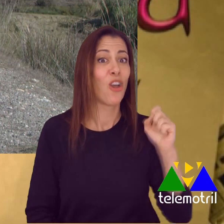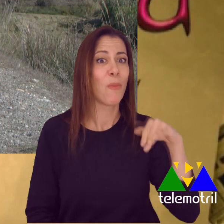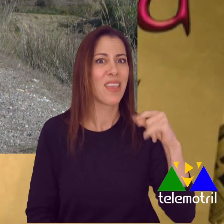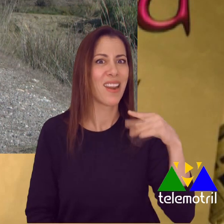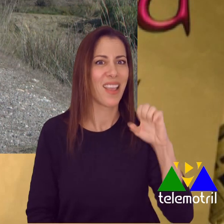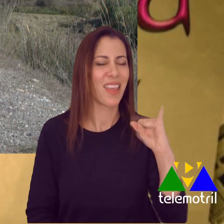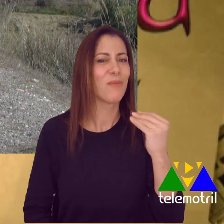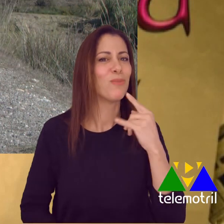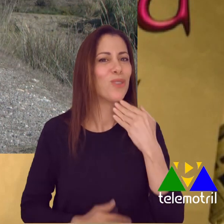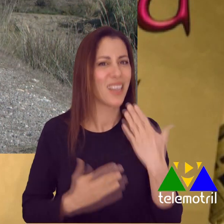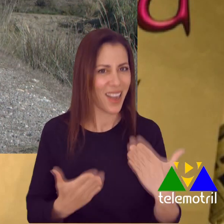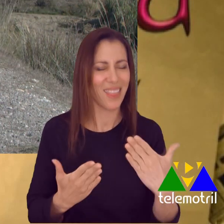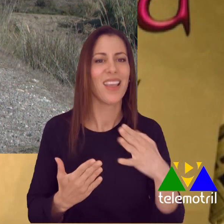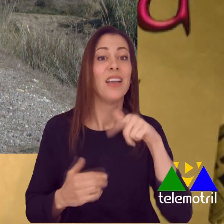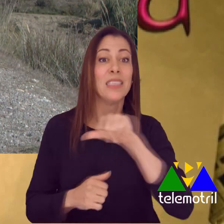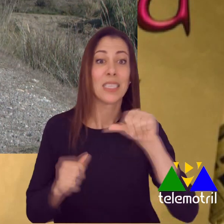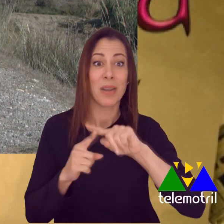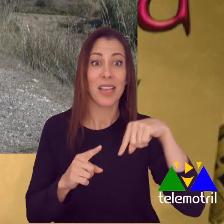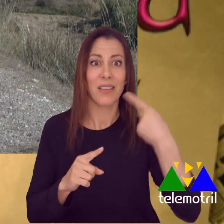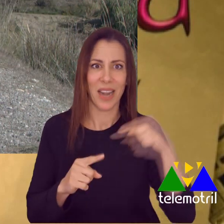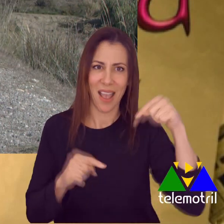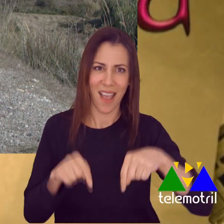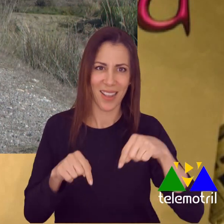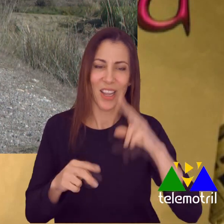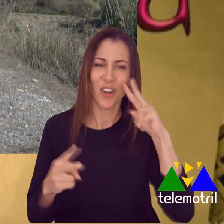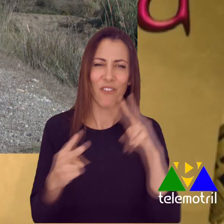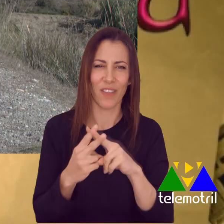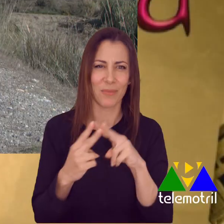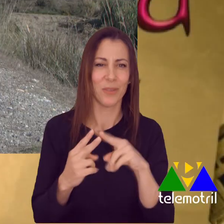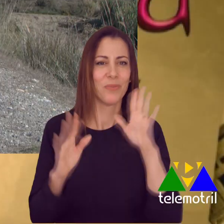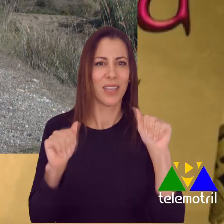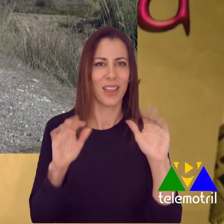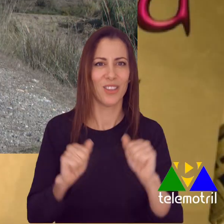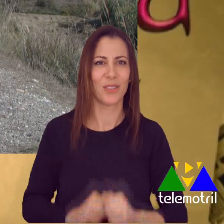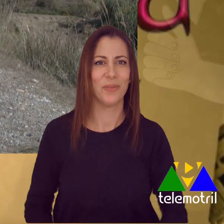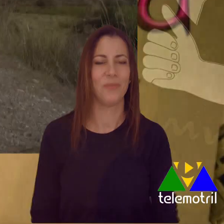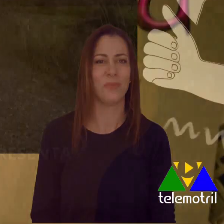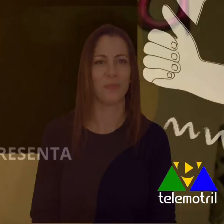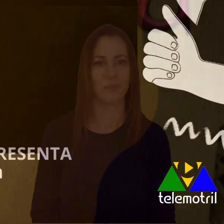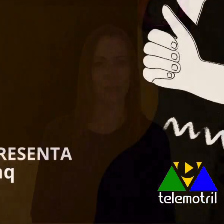saben, la semana que viene aquí en la alquería, encuentros con Motril. Adiós.